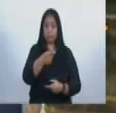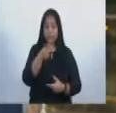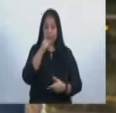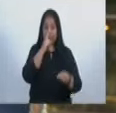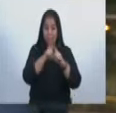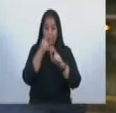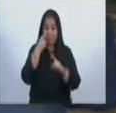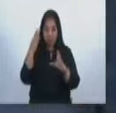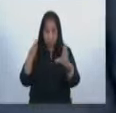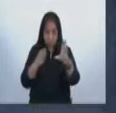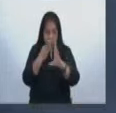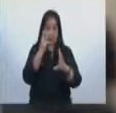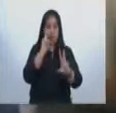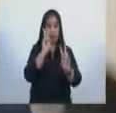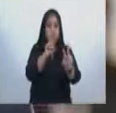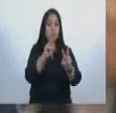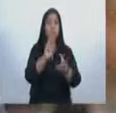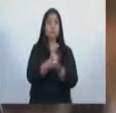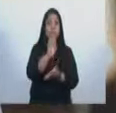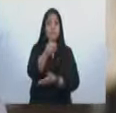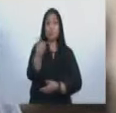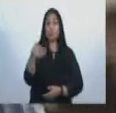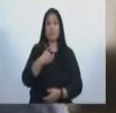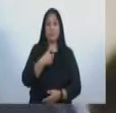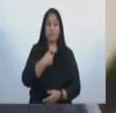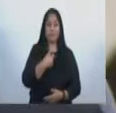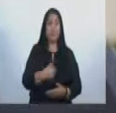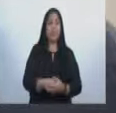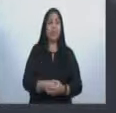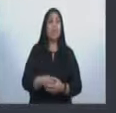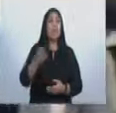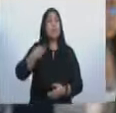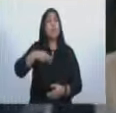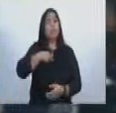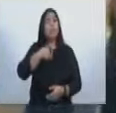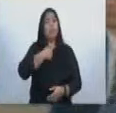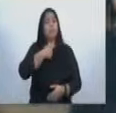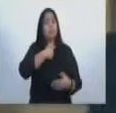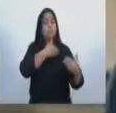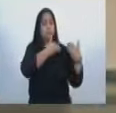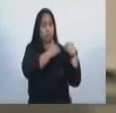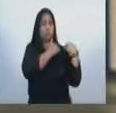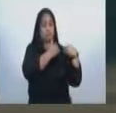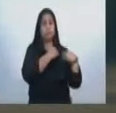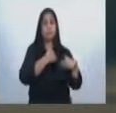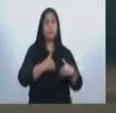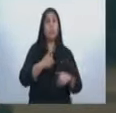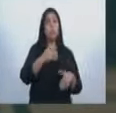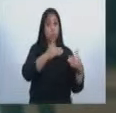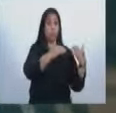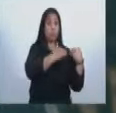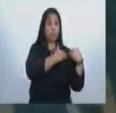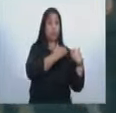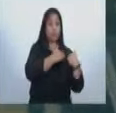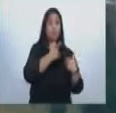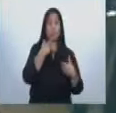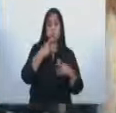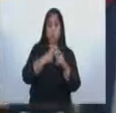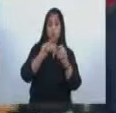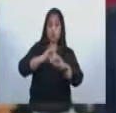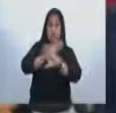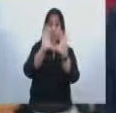canalizar la visión y la esperanza que ustedes tienen nosotros tenemos un compromiso compromiso con la